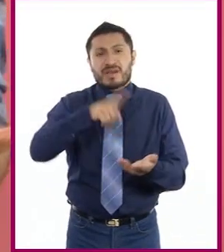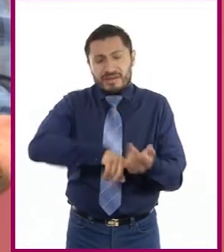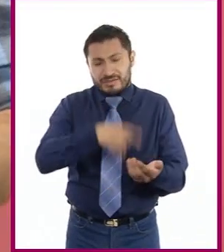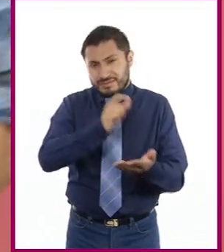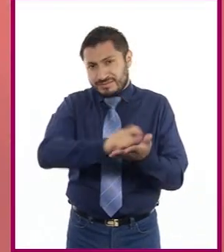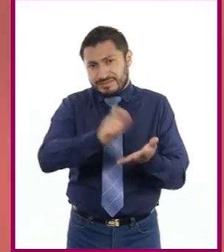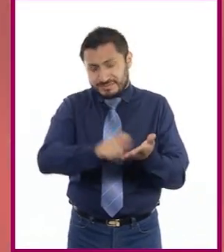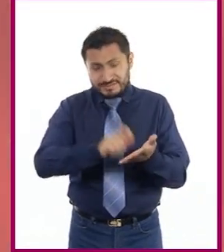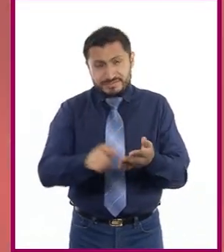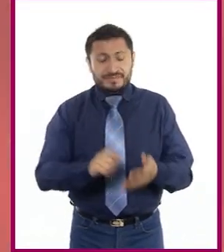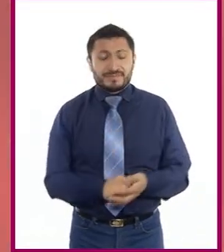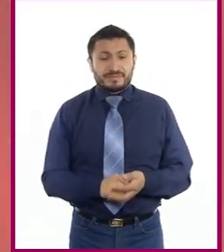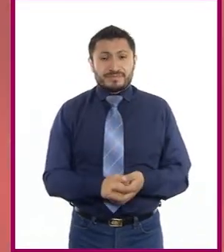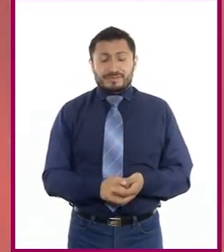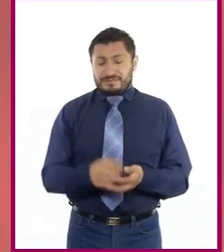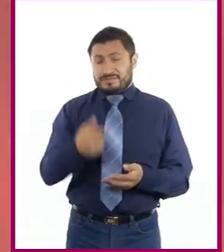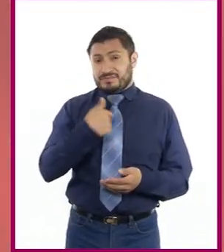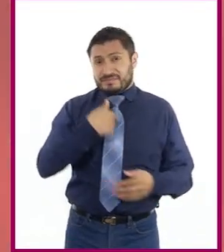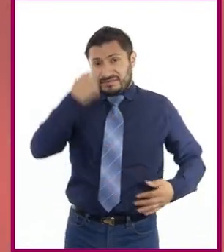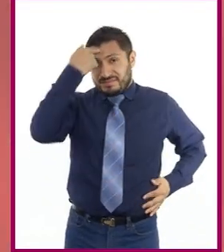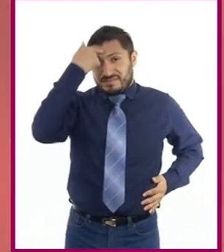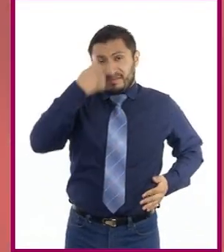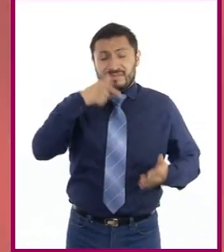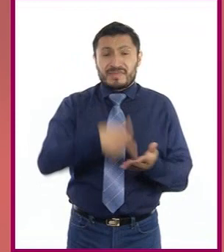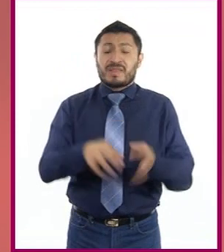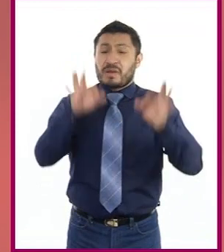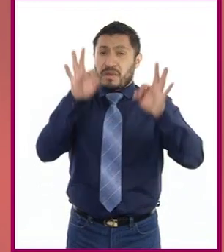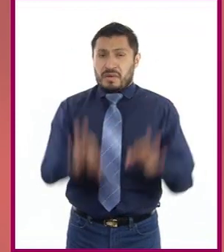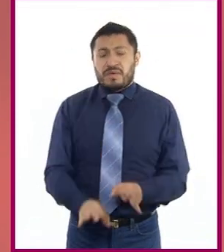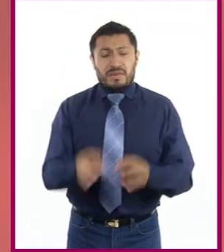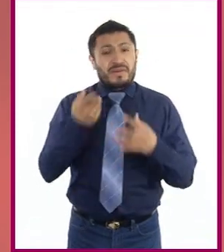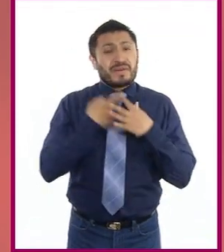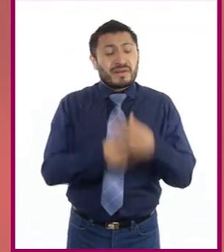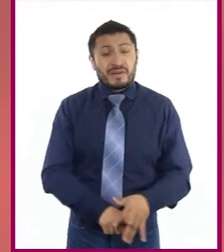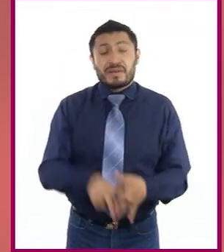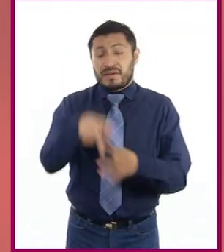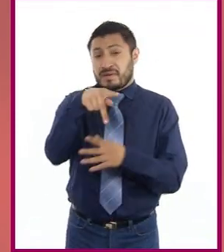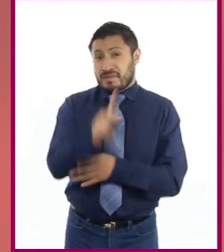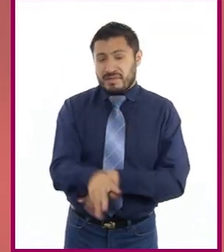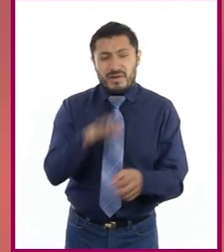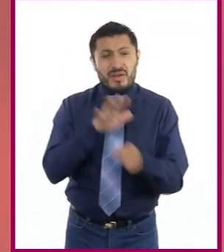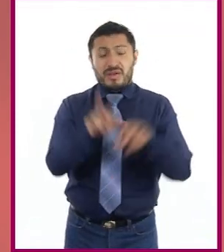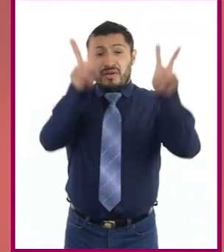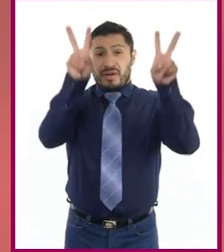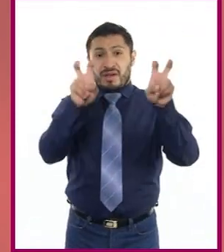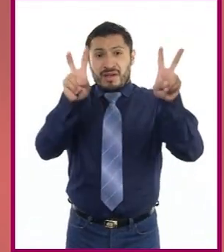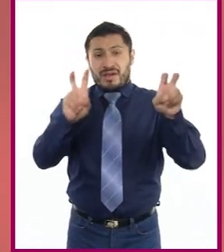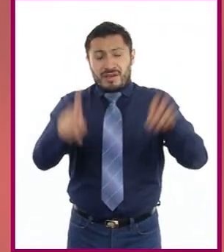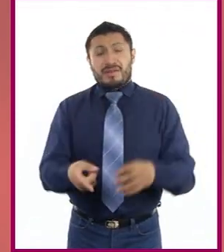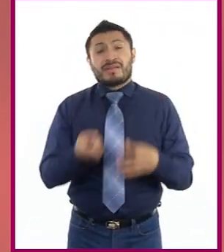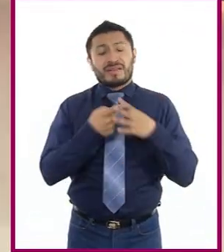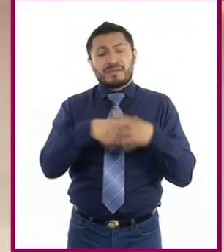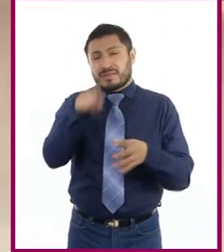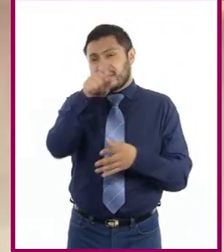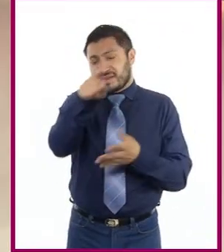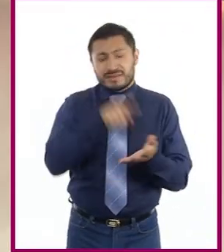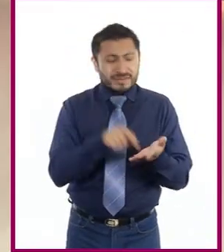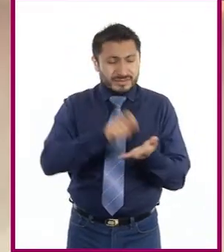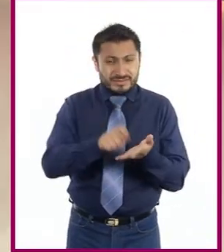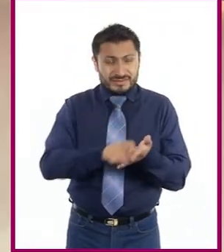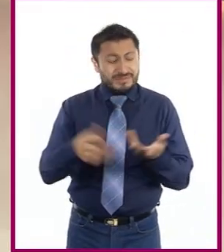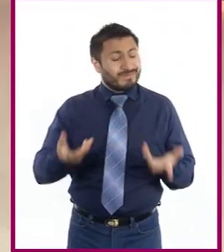soliloquio. Me parece que es un buen inicio, pero ¿qué temas deben abordar tus primeras notas?